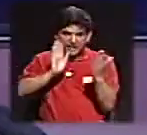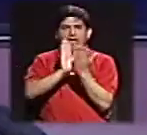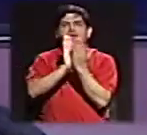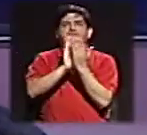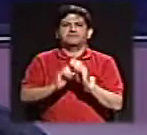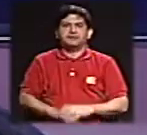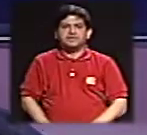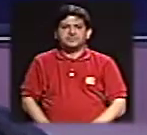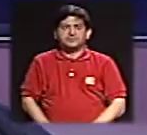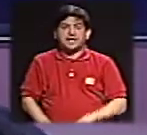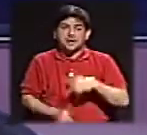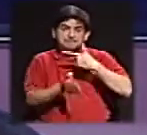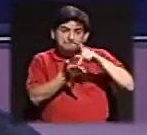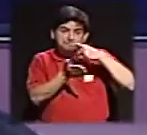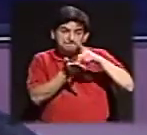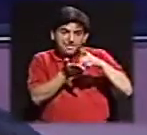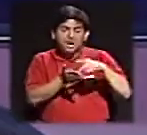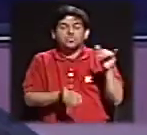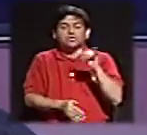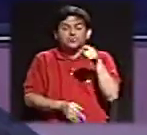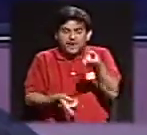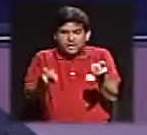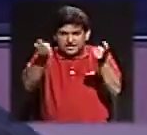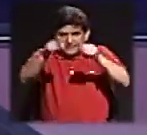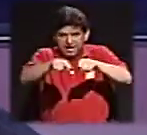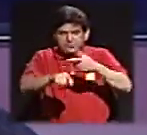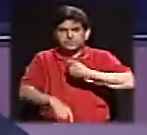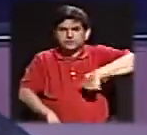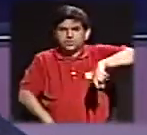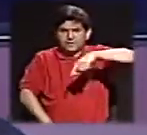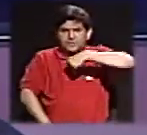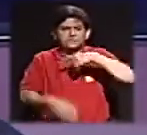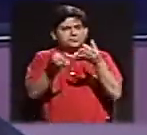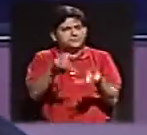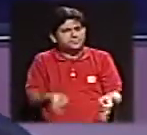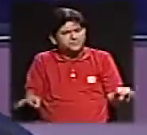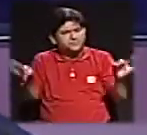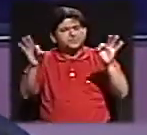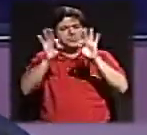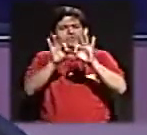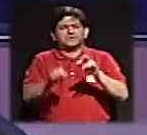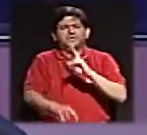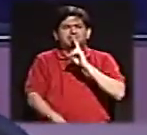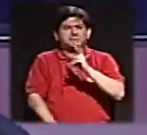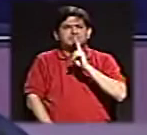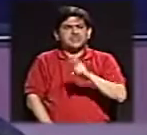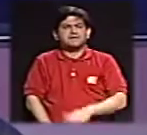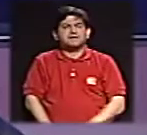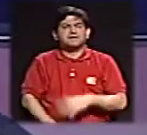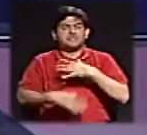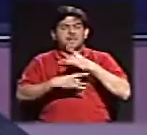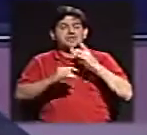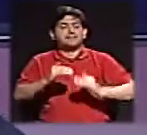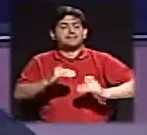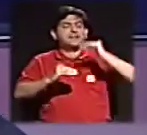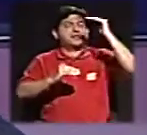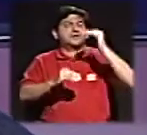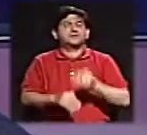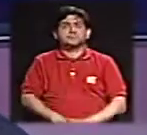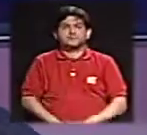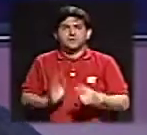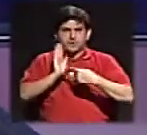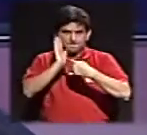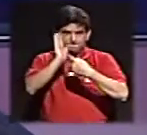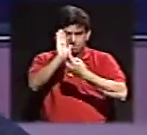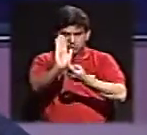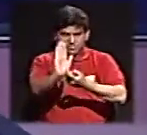enfrentar indemnización en este caso también. Para nosotras es muy importante que realmente el interés superior expresado,